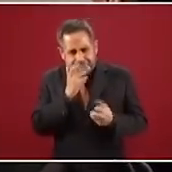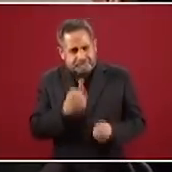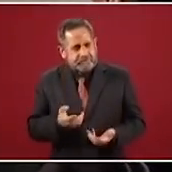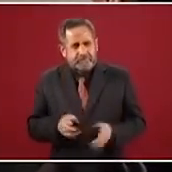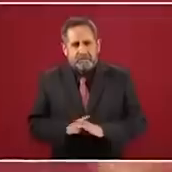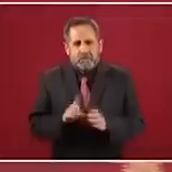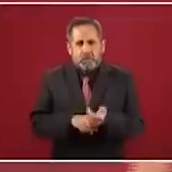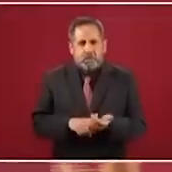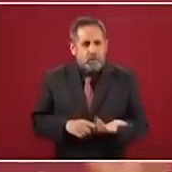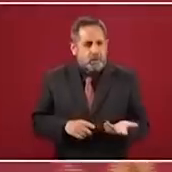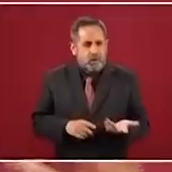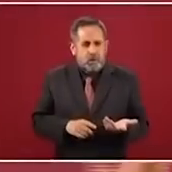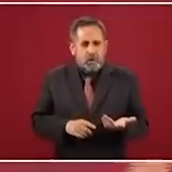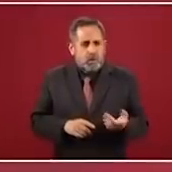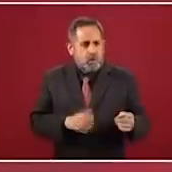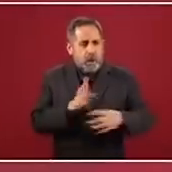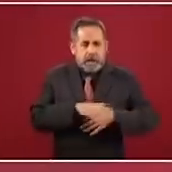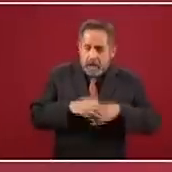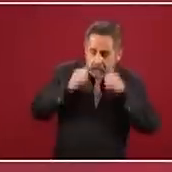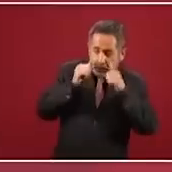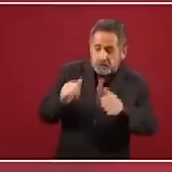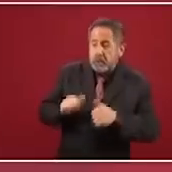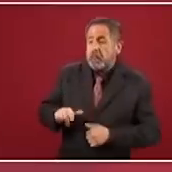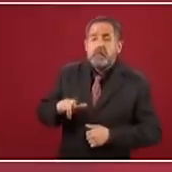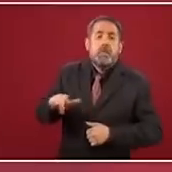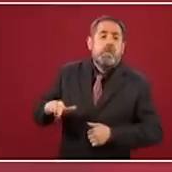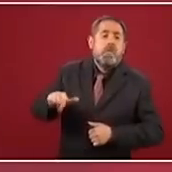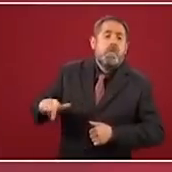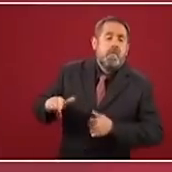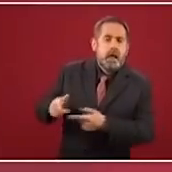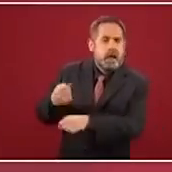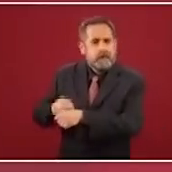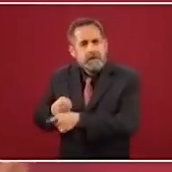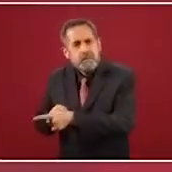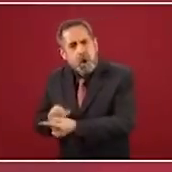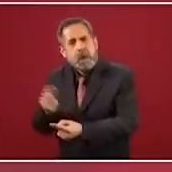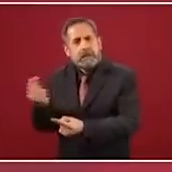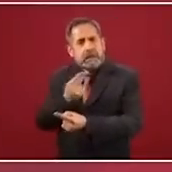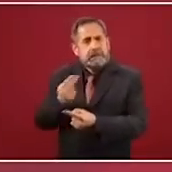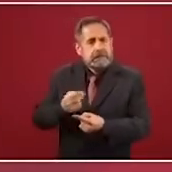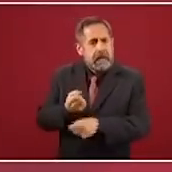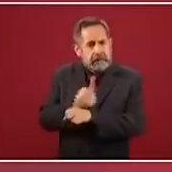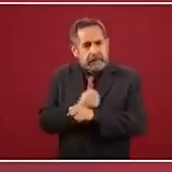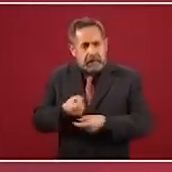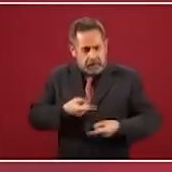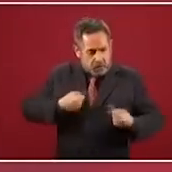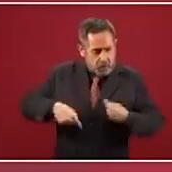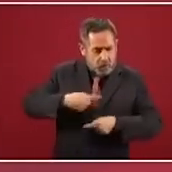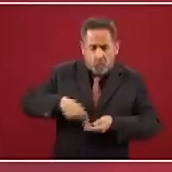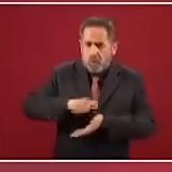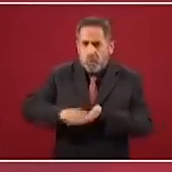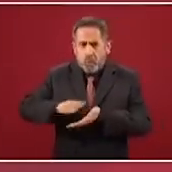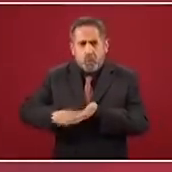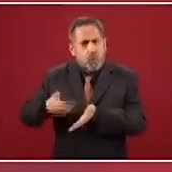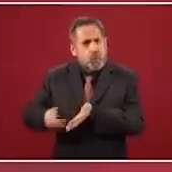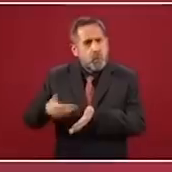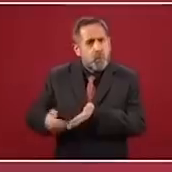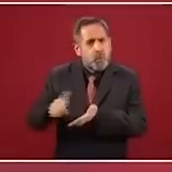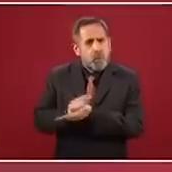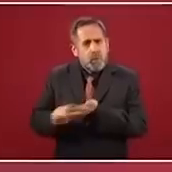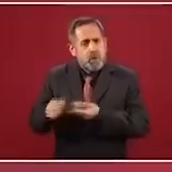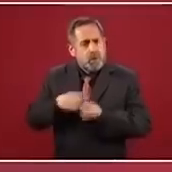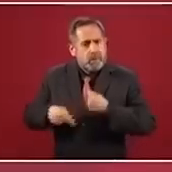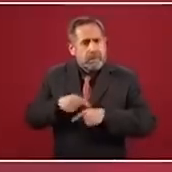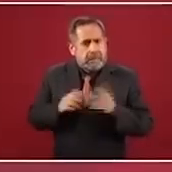de la falta de atención a enfermos que requieren este tratamiento, y que tenemos